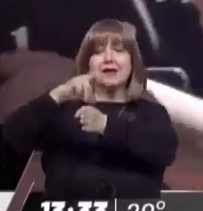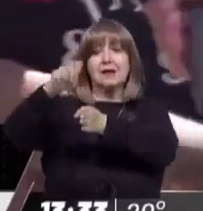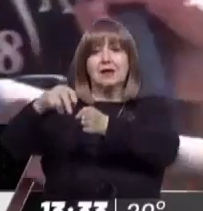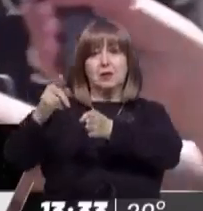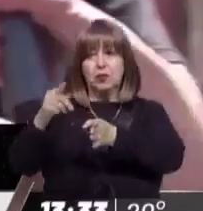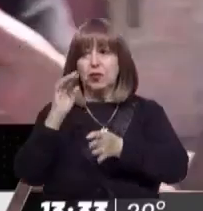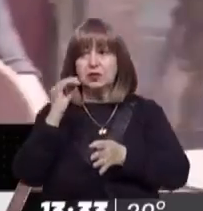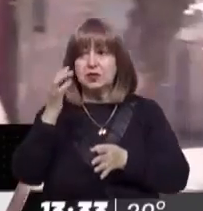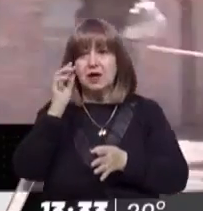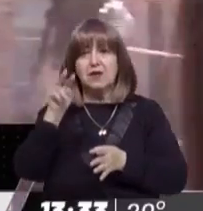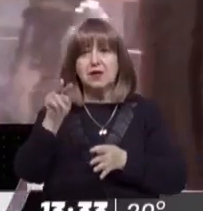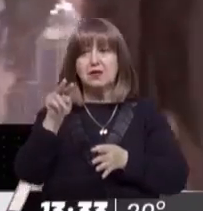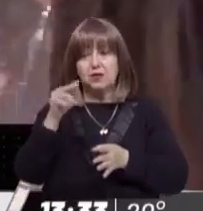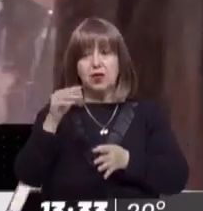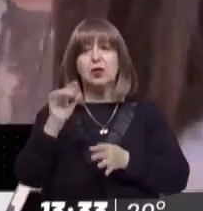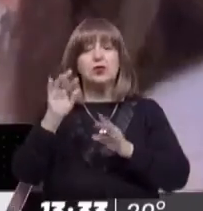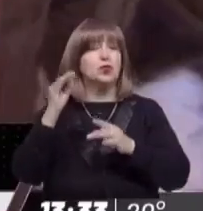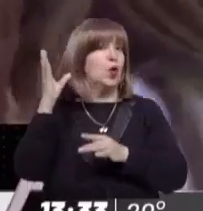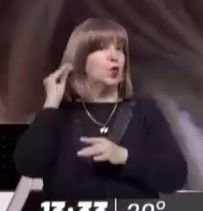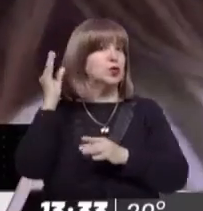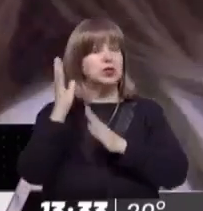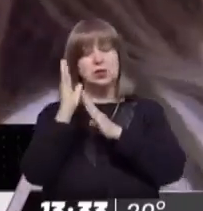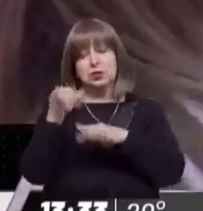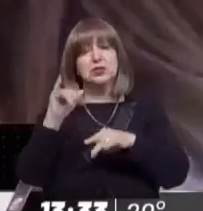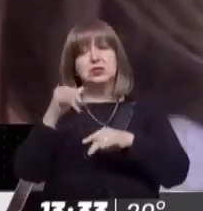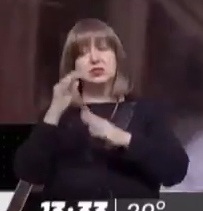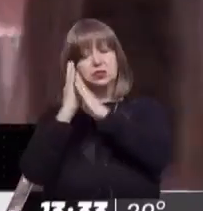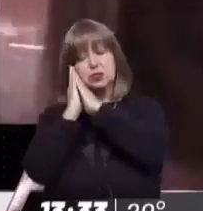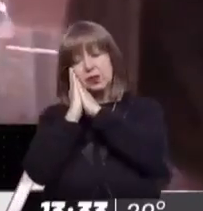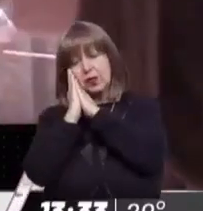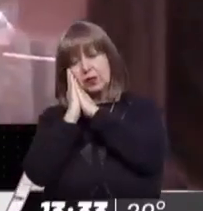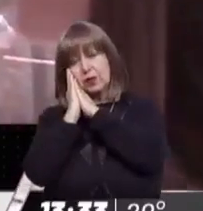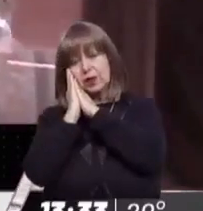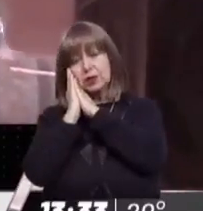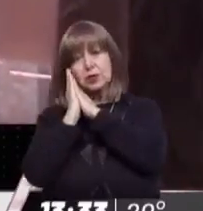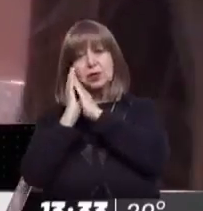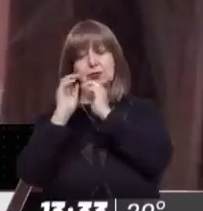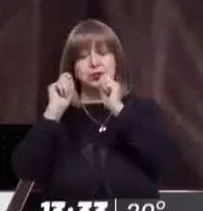todo esto ocurrió yo estaba durmiendo dese